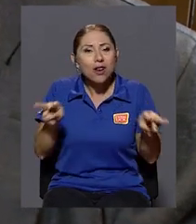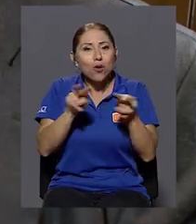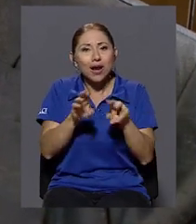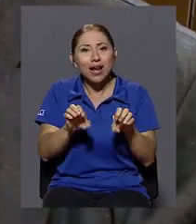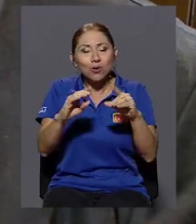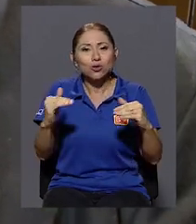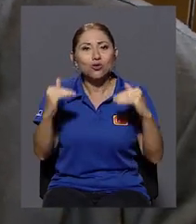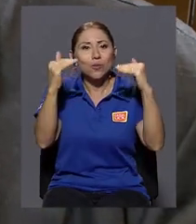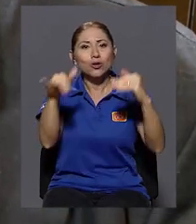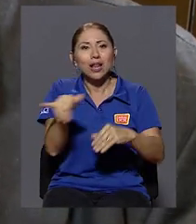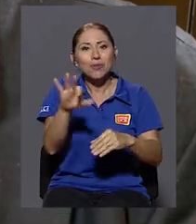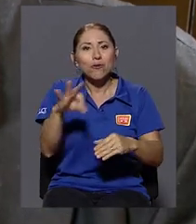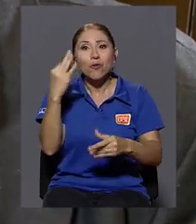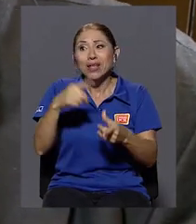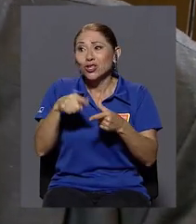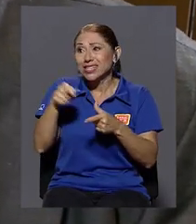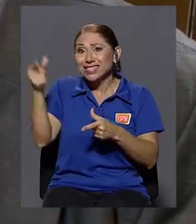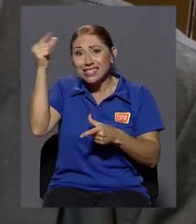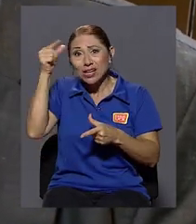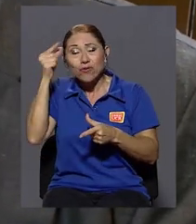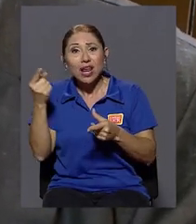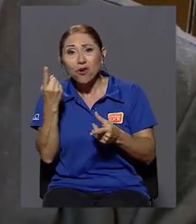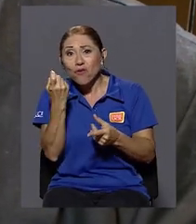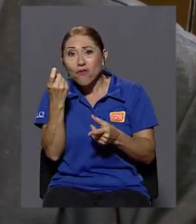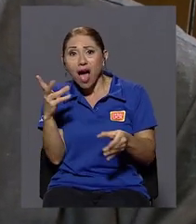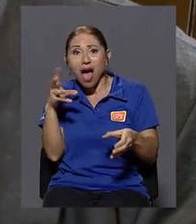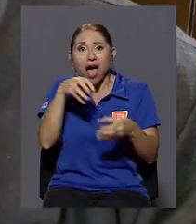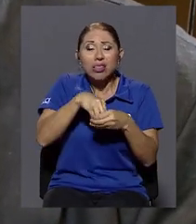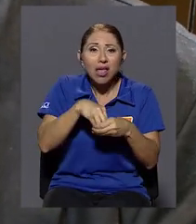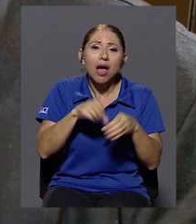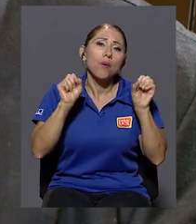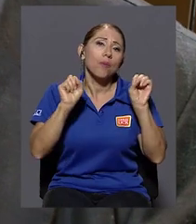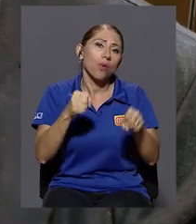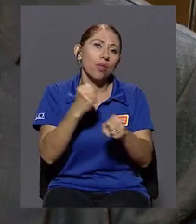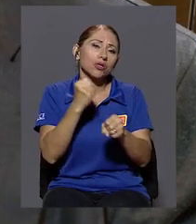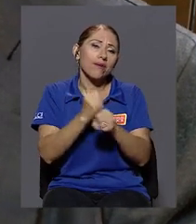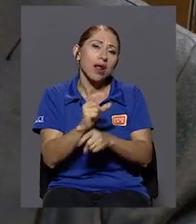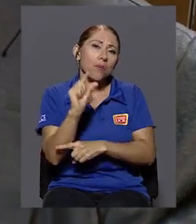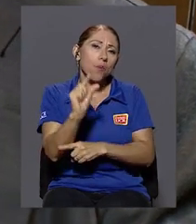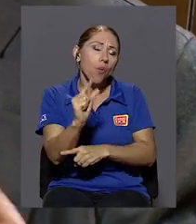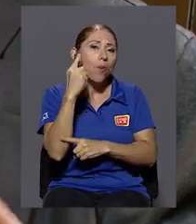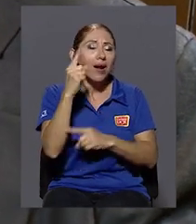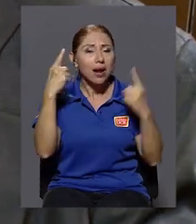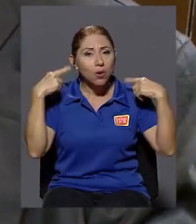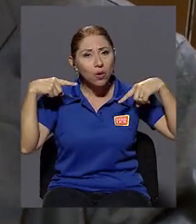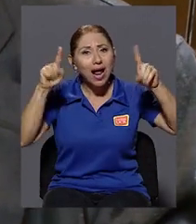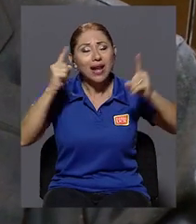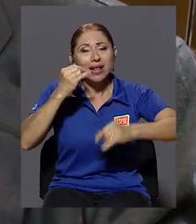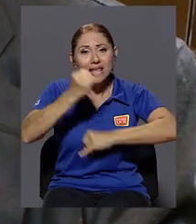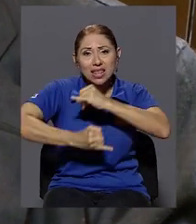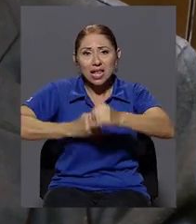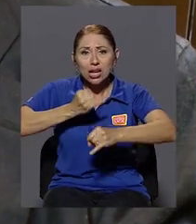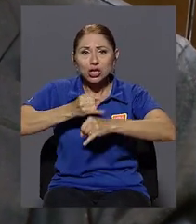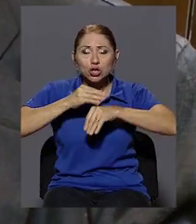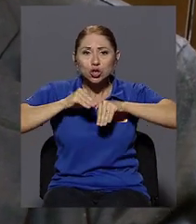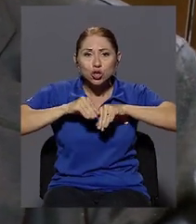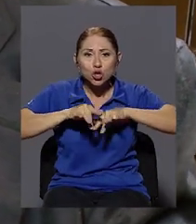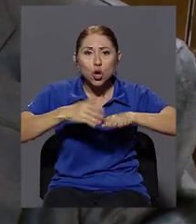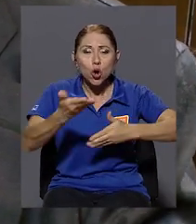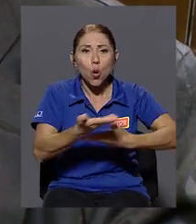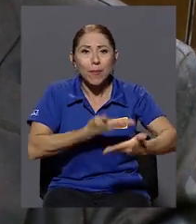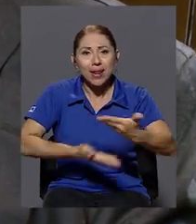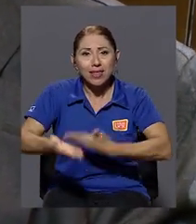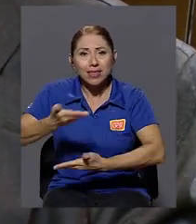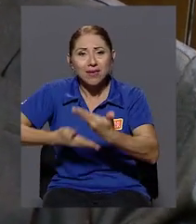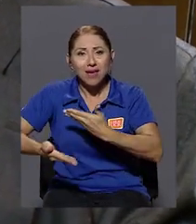educación superior, entonces es muy poco lo que vamos a poder hacer en esta idea de buscar una internacionalización cooperativa que no